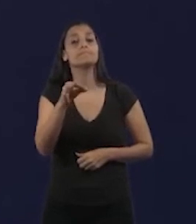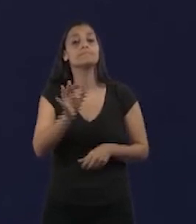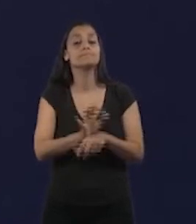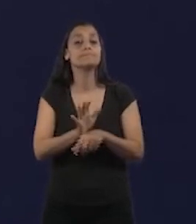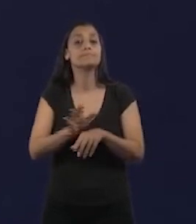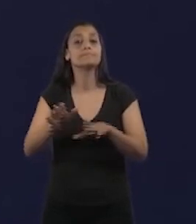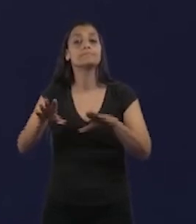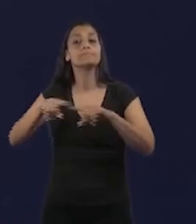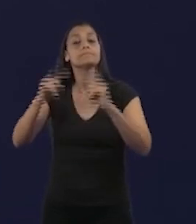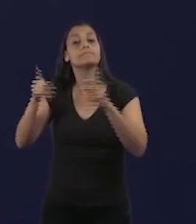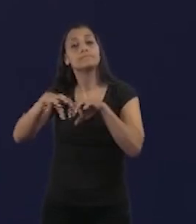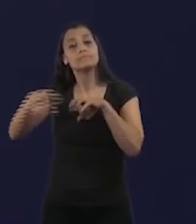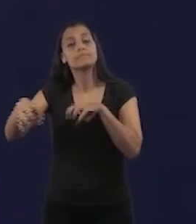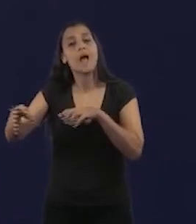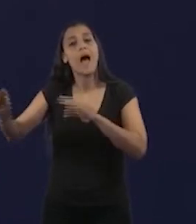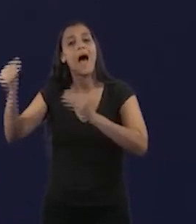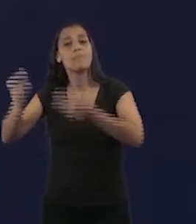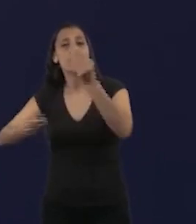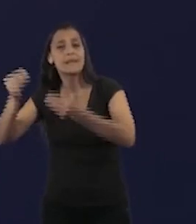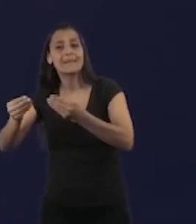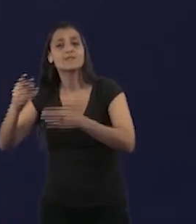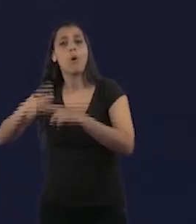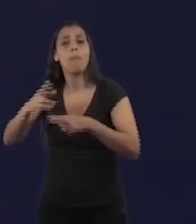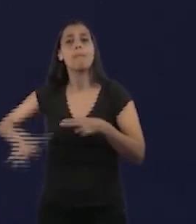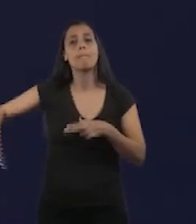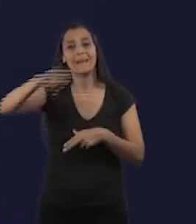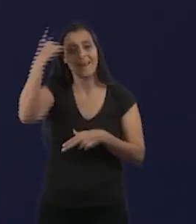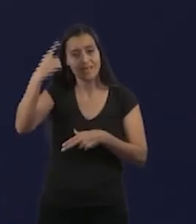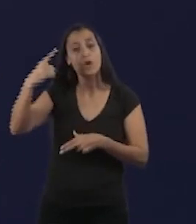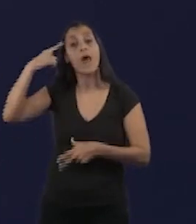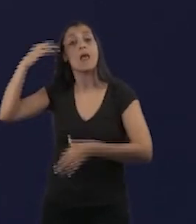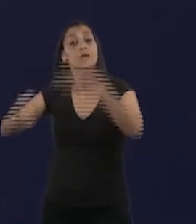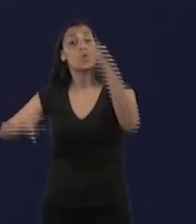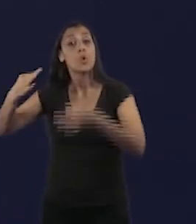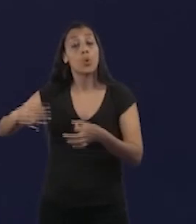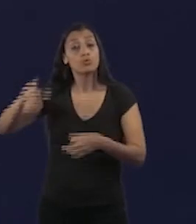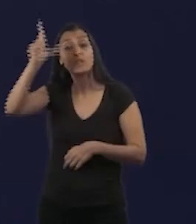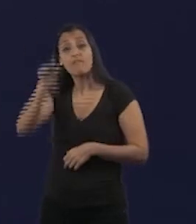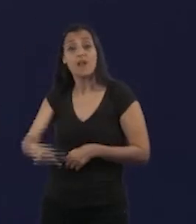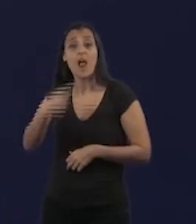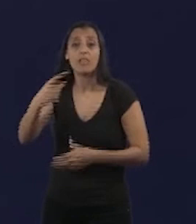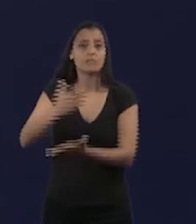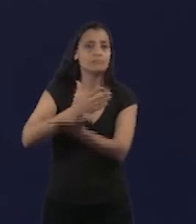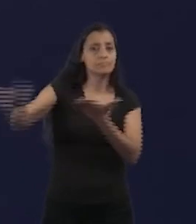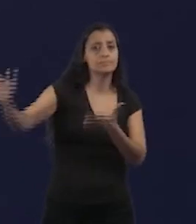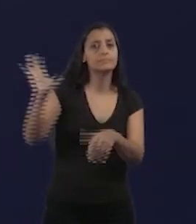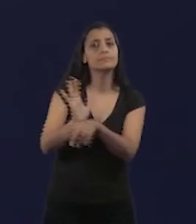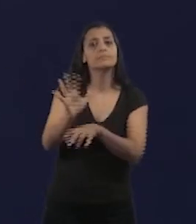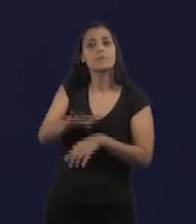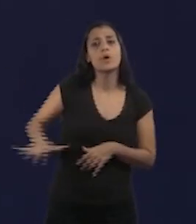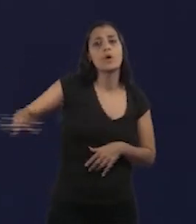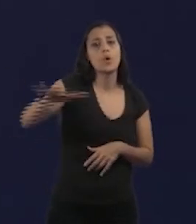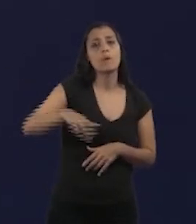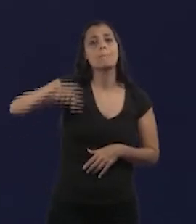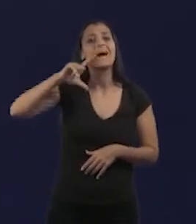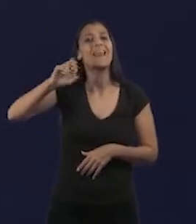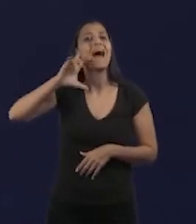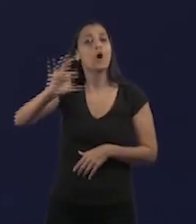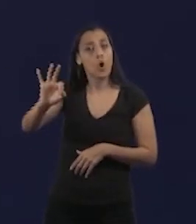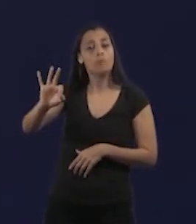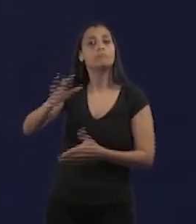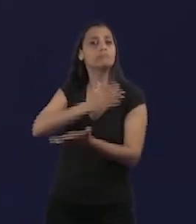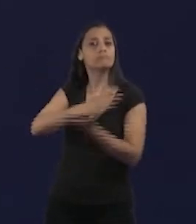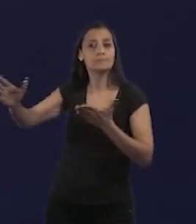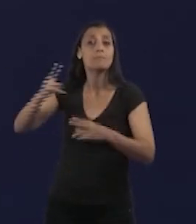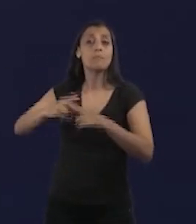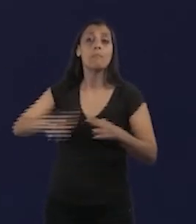administración de parques nacionales finalmente la justicia Federal ordenó el desalojo forzoso de la comunidad pailaco del